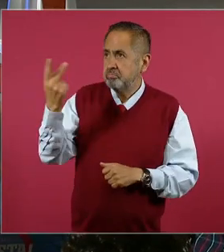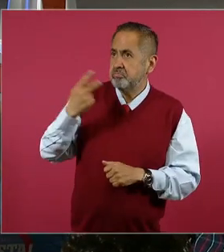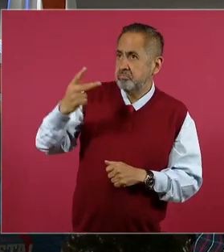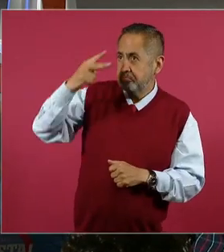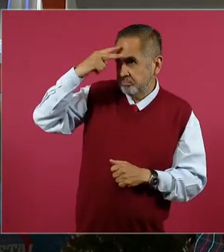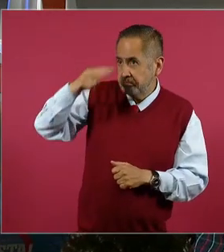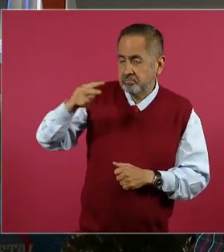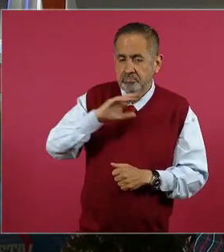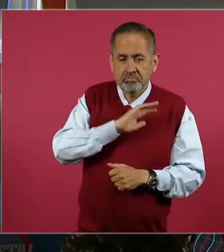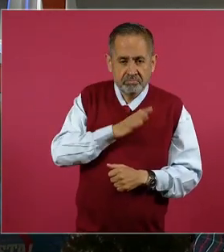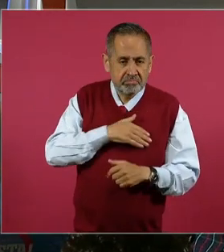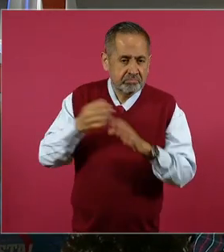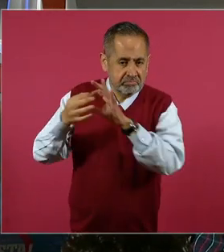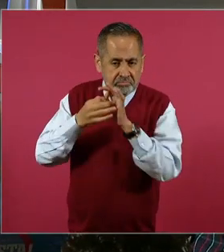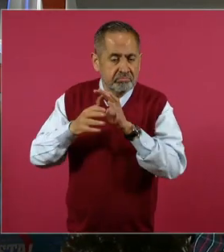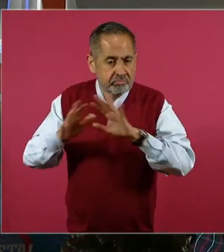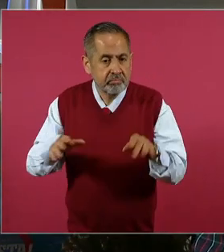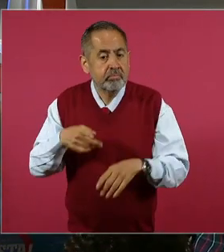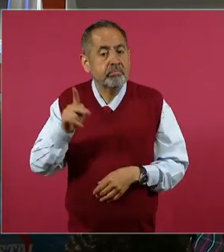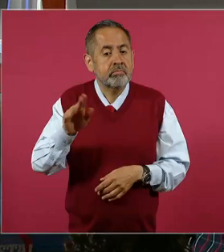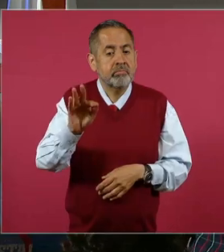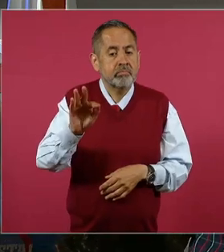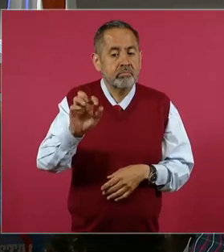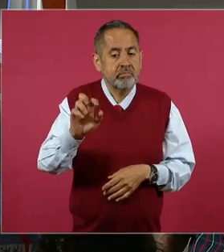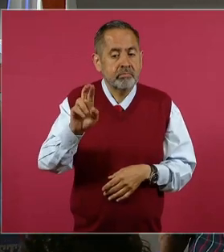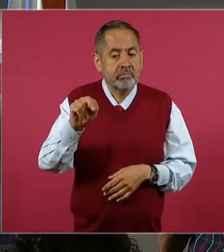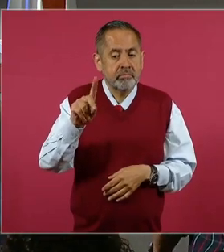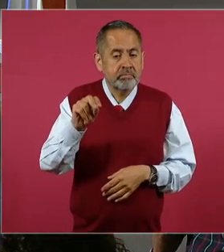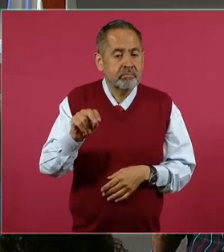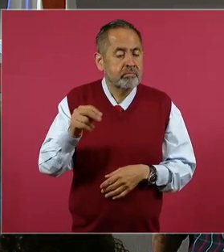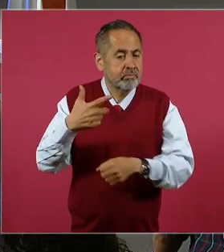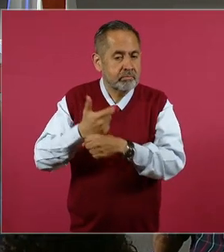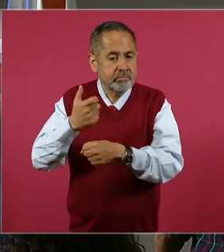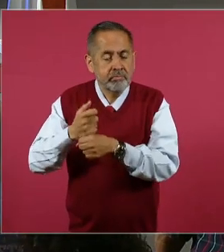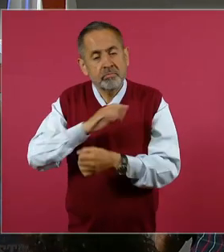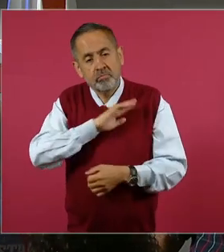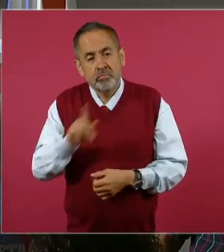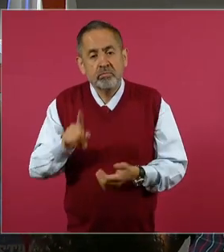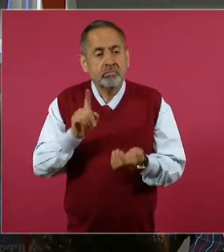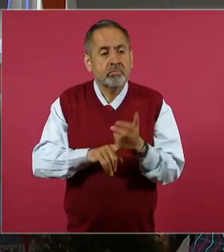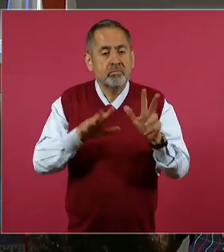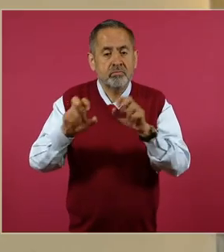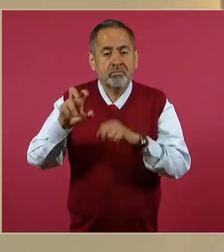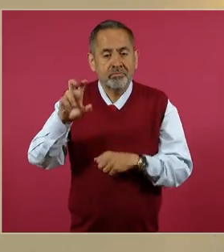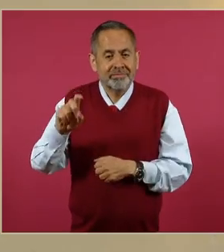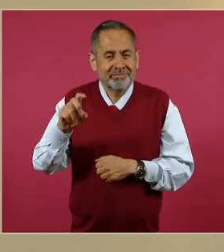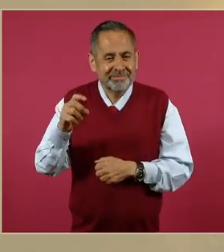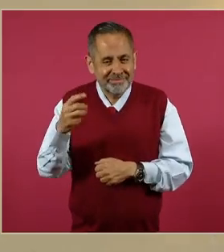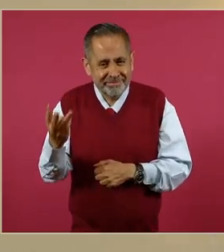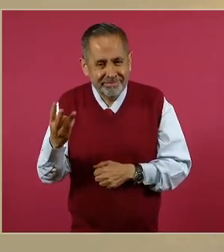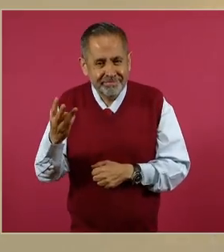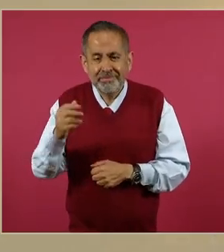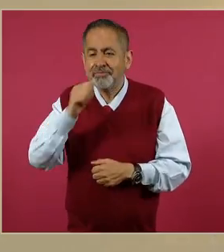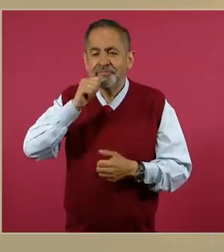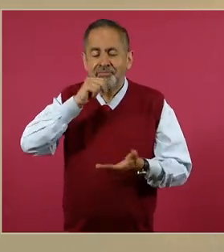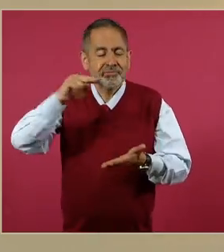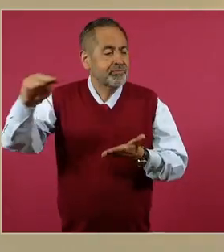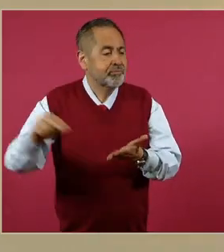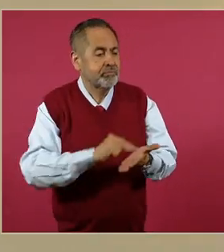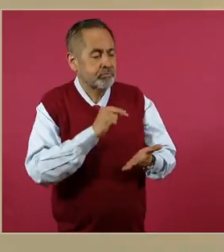España, pero Fernando VII murió en 1833 sin haber reconocido